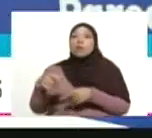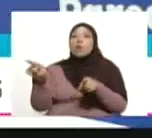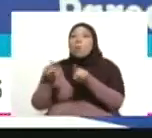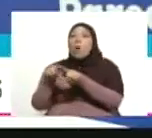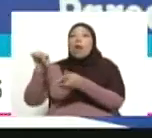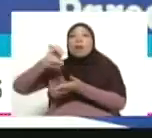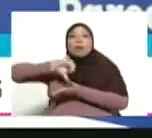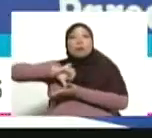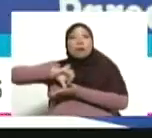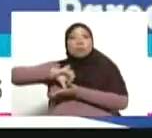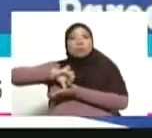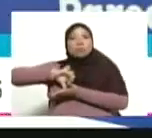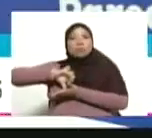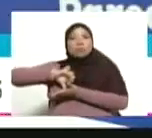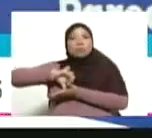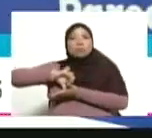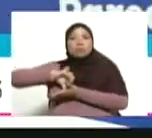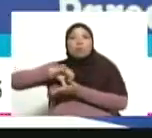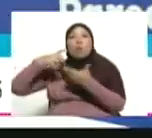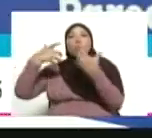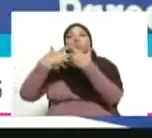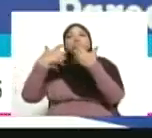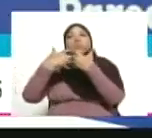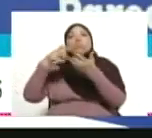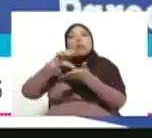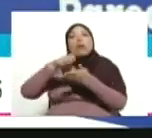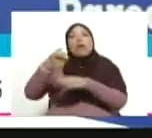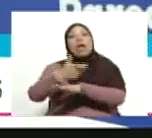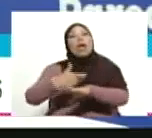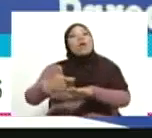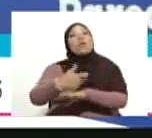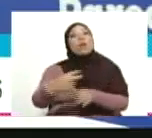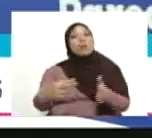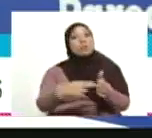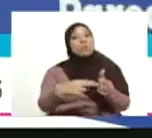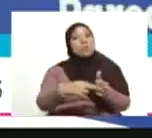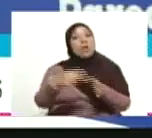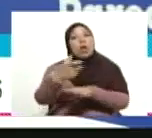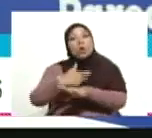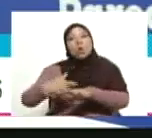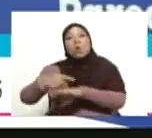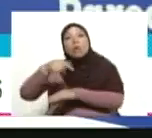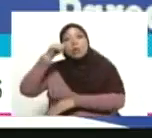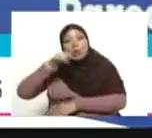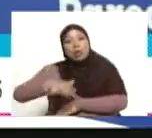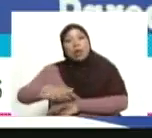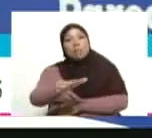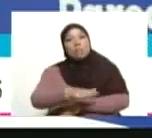Irán y que el pueblo y el gobierno de Siria y el pueblo y el gobierno de Irán